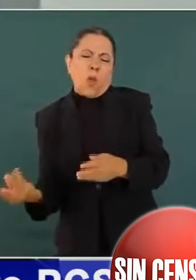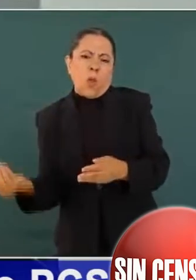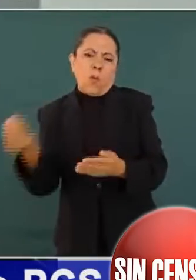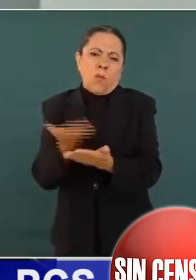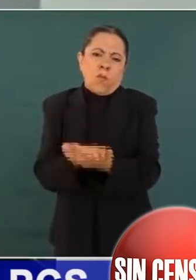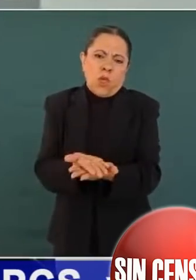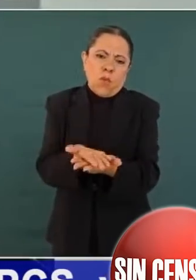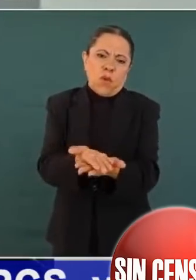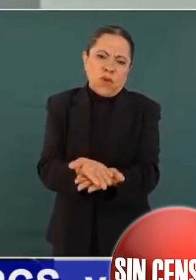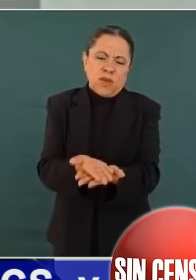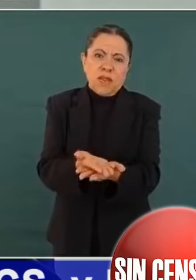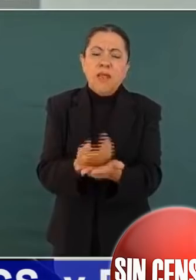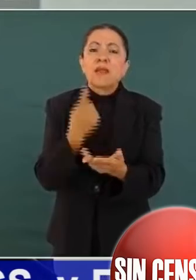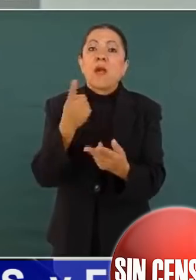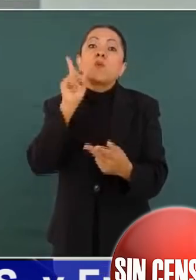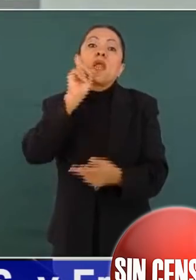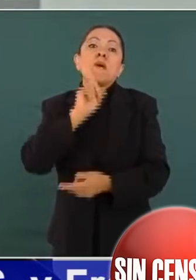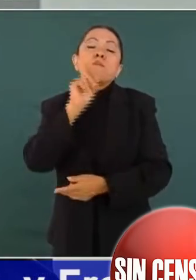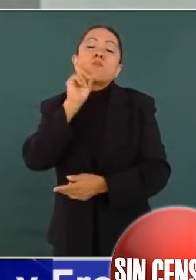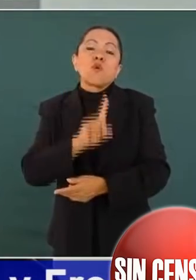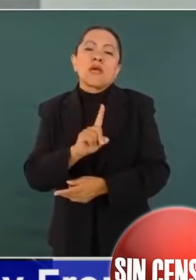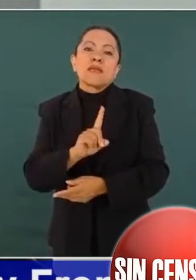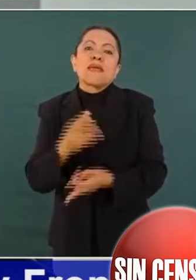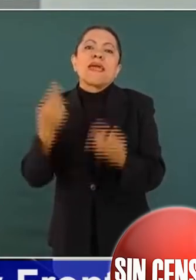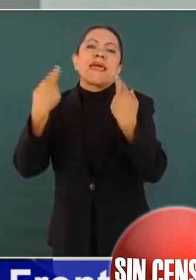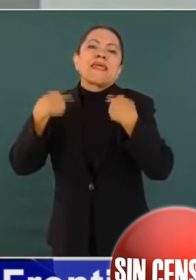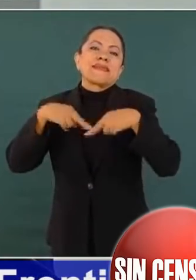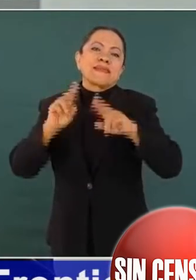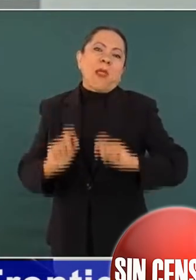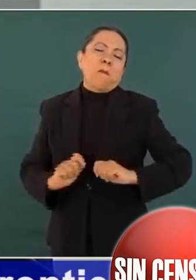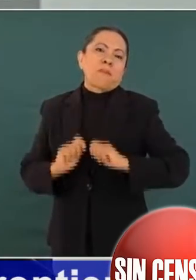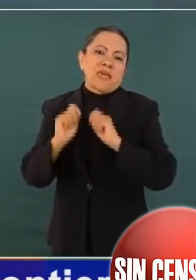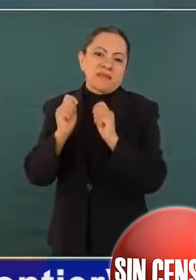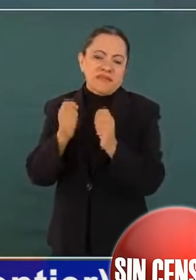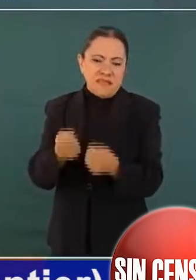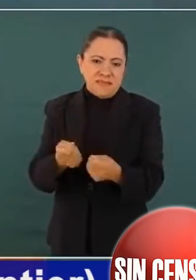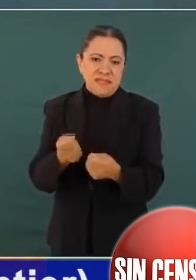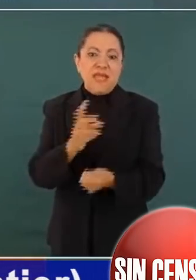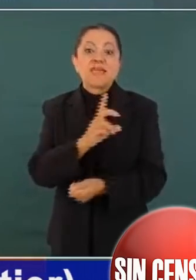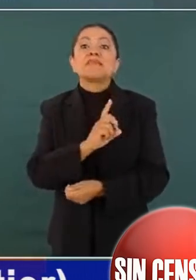a una mujer representante de